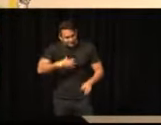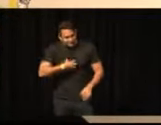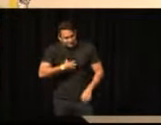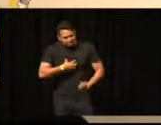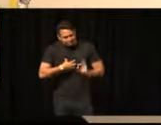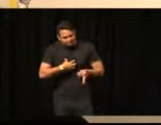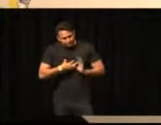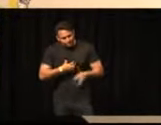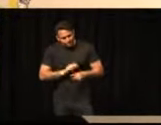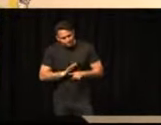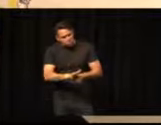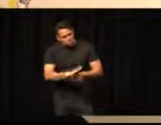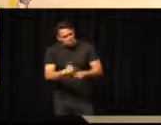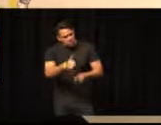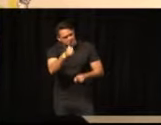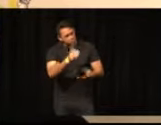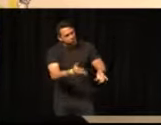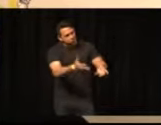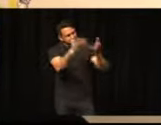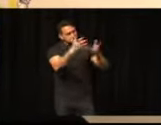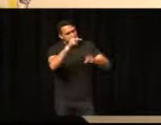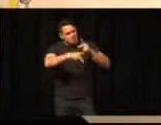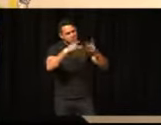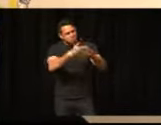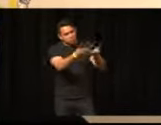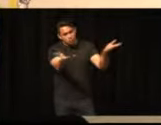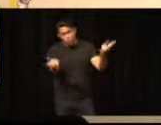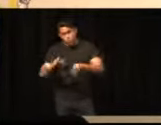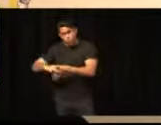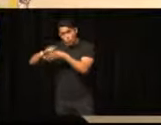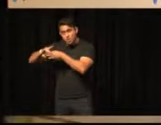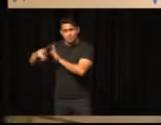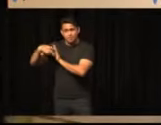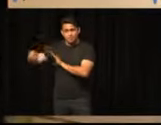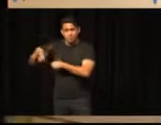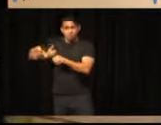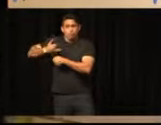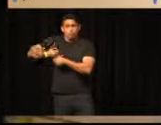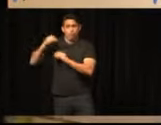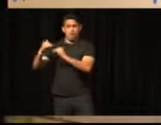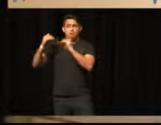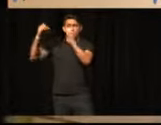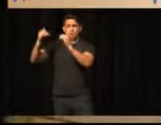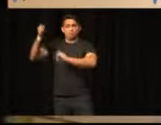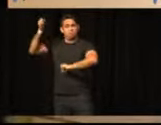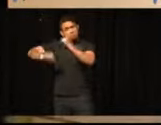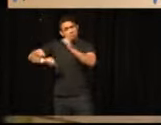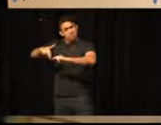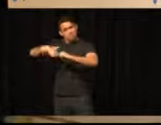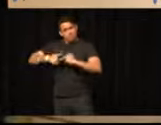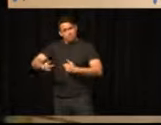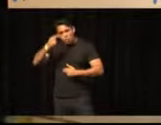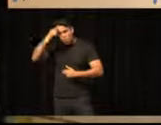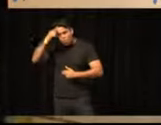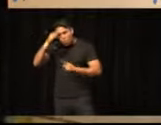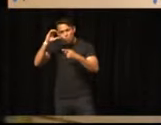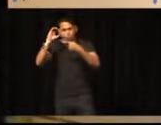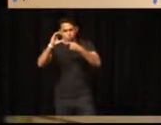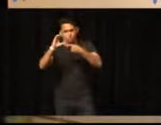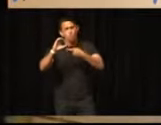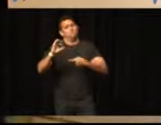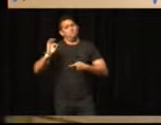la mejora de la situación social, aquel liderazgo de la empresa, por varios motivos, incentiva